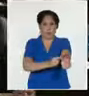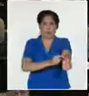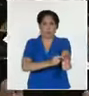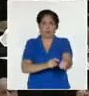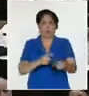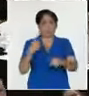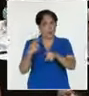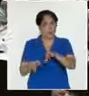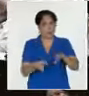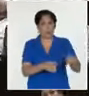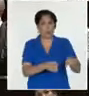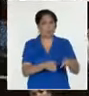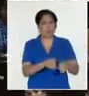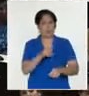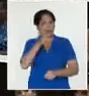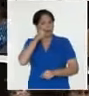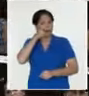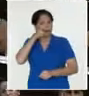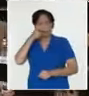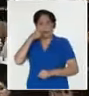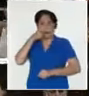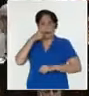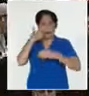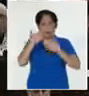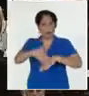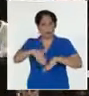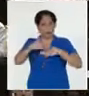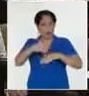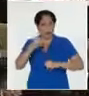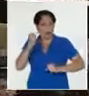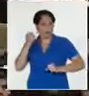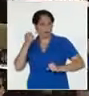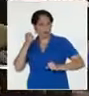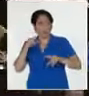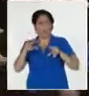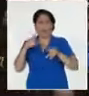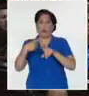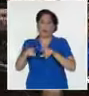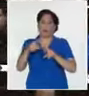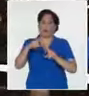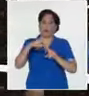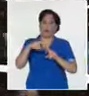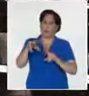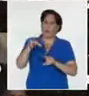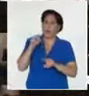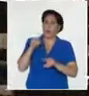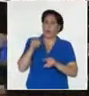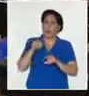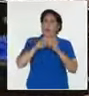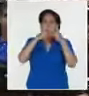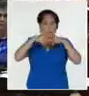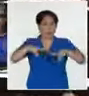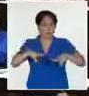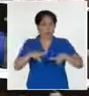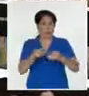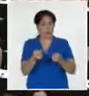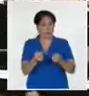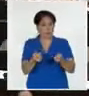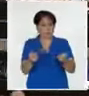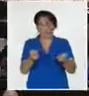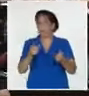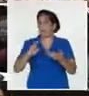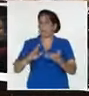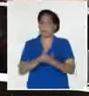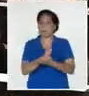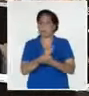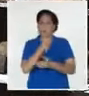También la vigilancia revolucionaria y nuevas o renovadas tareas, el combate en las redes sociales digitales, la atención